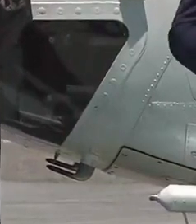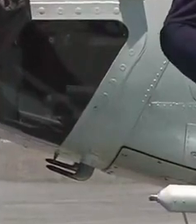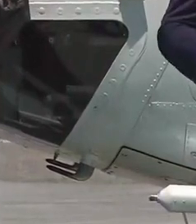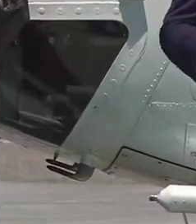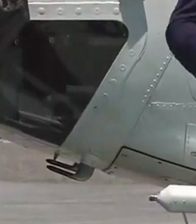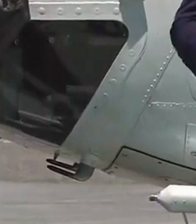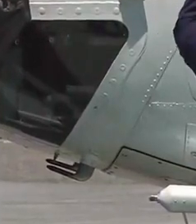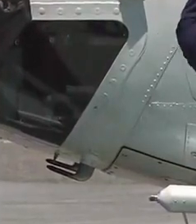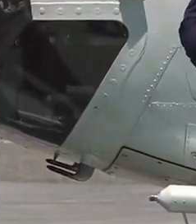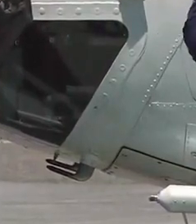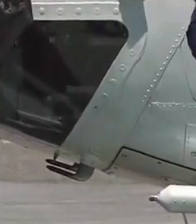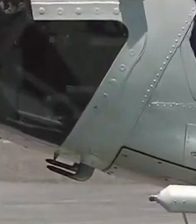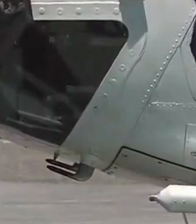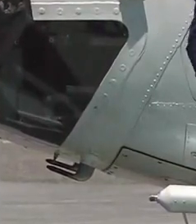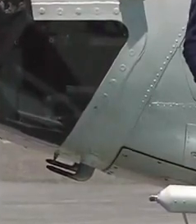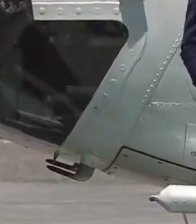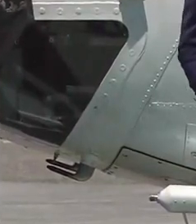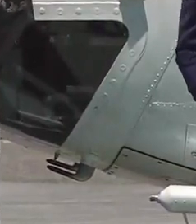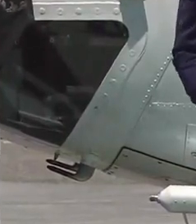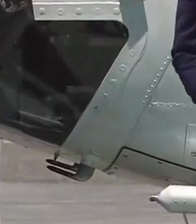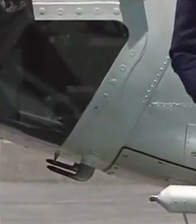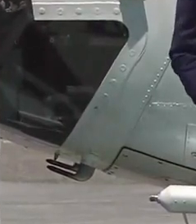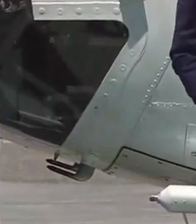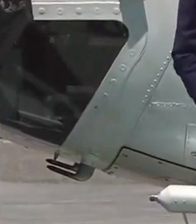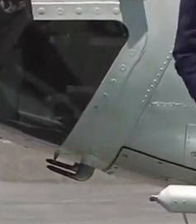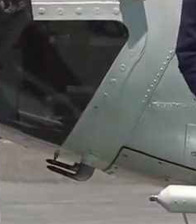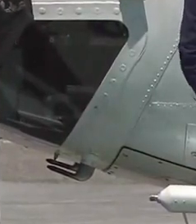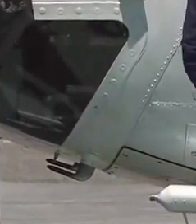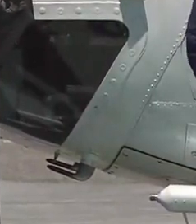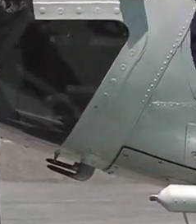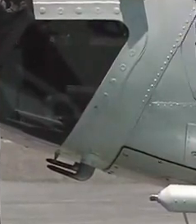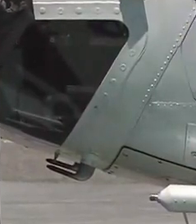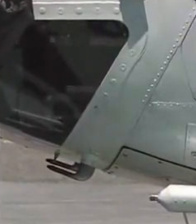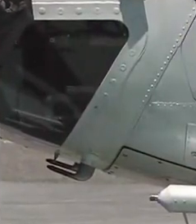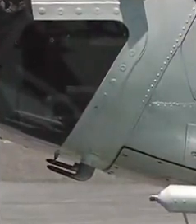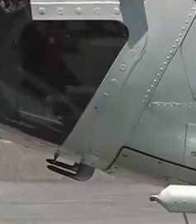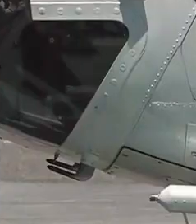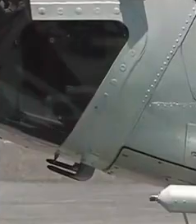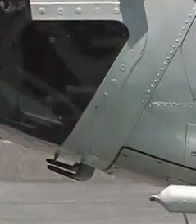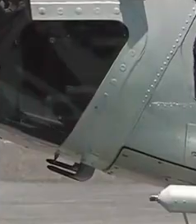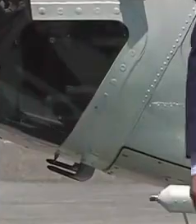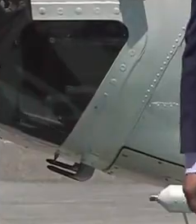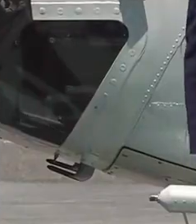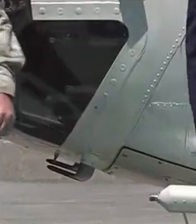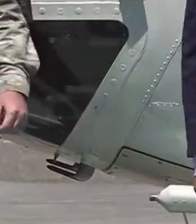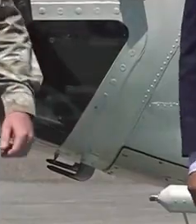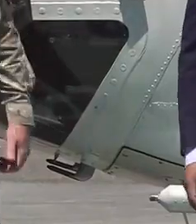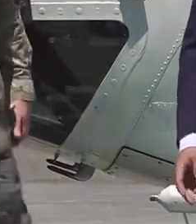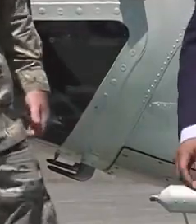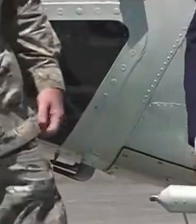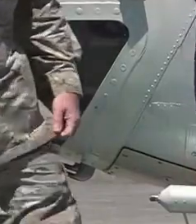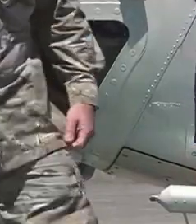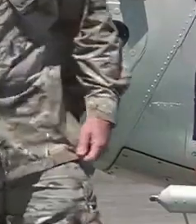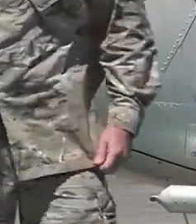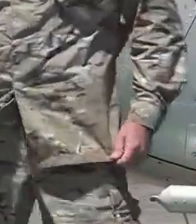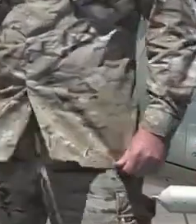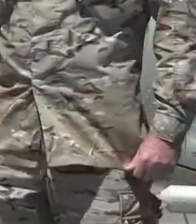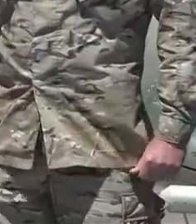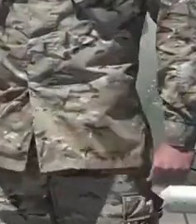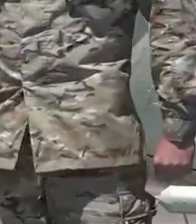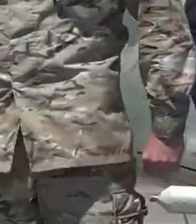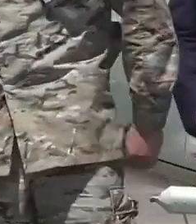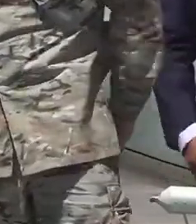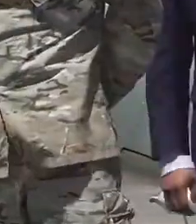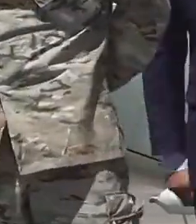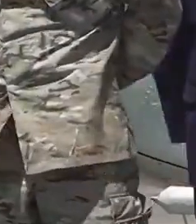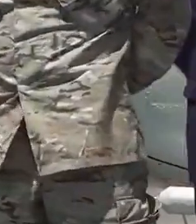de la octava zona de Carabineros del Biobío, general don Juan Pablo Caneo. A continuación, hará uso de la palabra su excelencia, el presidente de